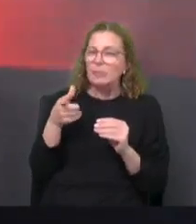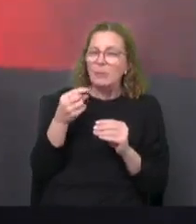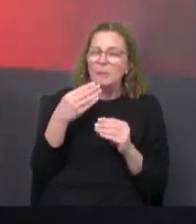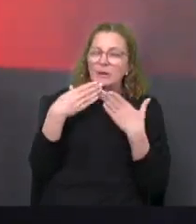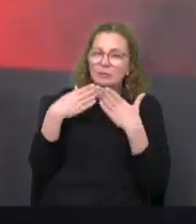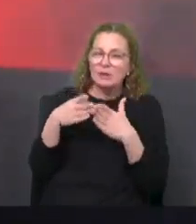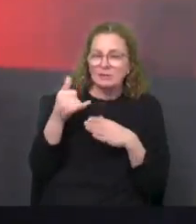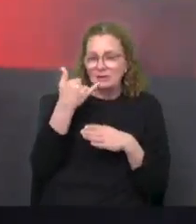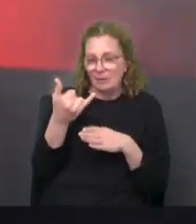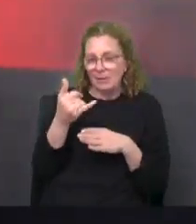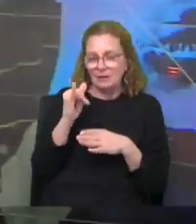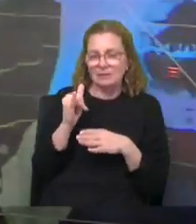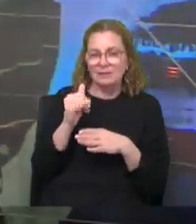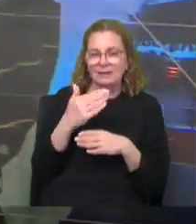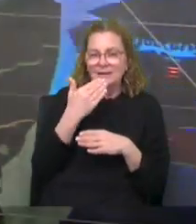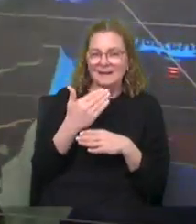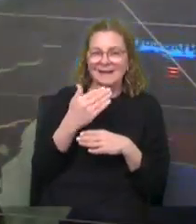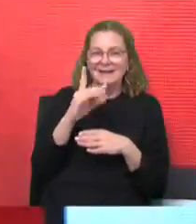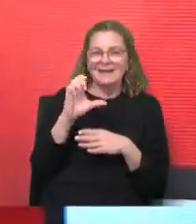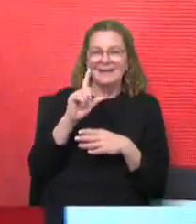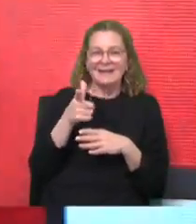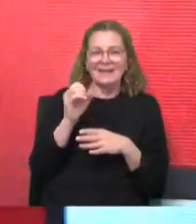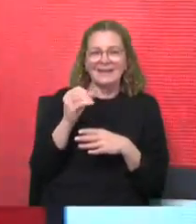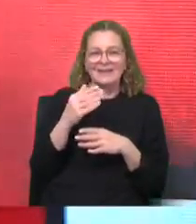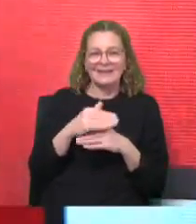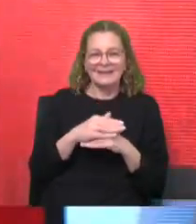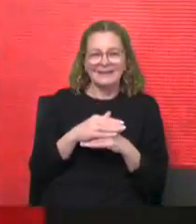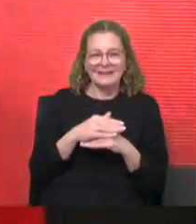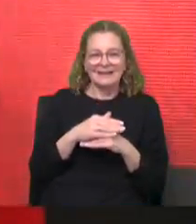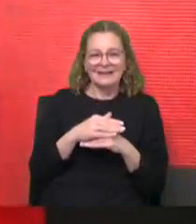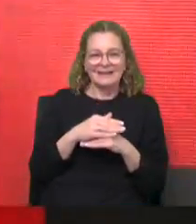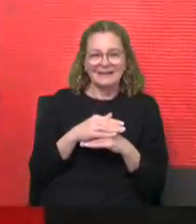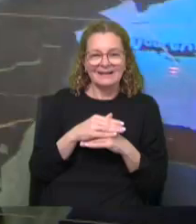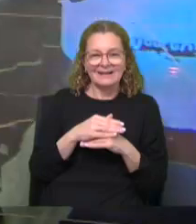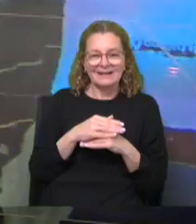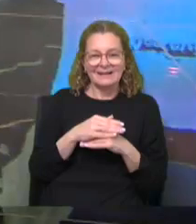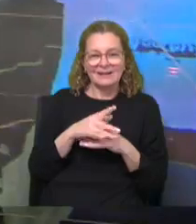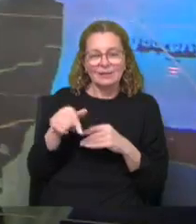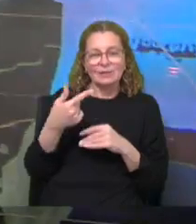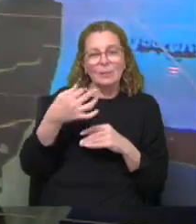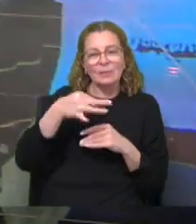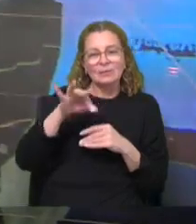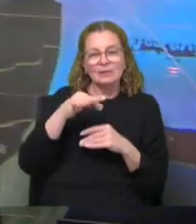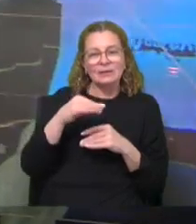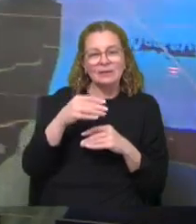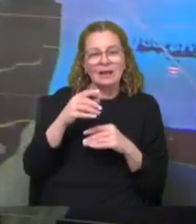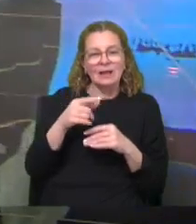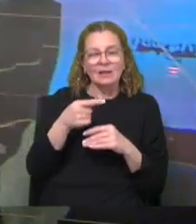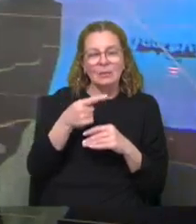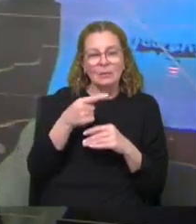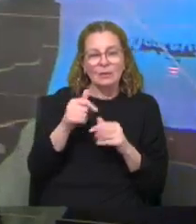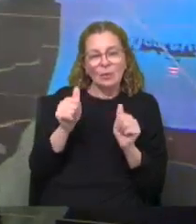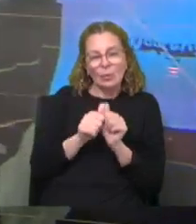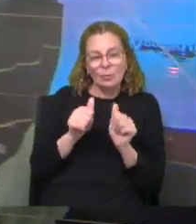dijo sí, llamala. Que, gracias, Diego. pero después con los demás tuve oportunidad de tocar alguna vez con Cototo en